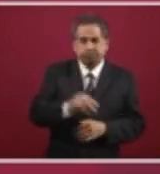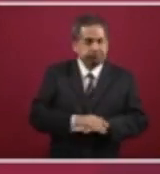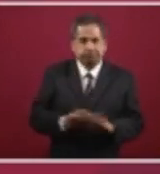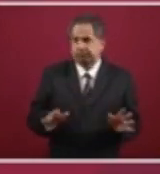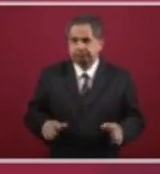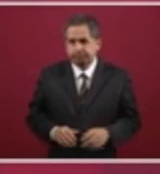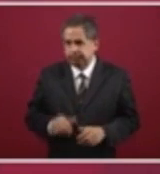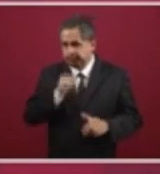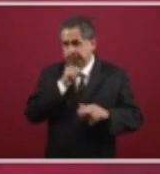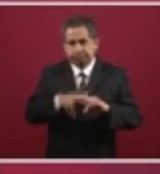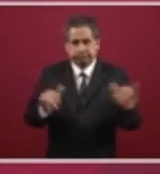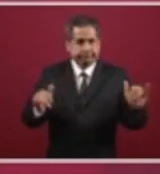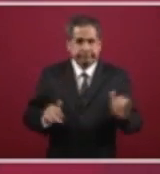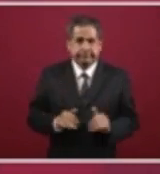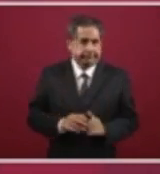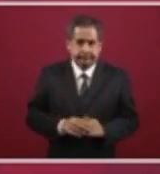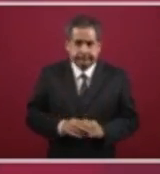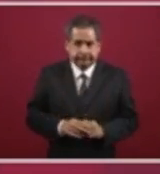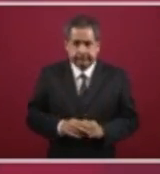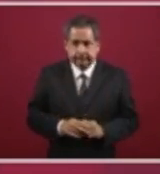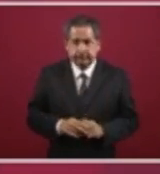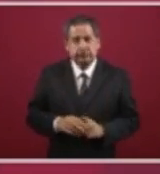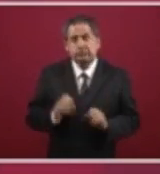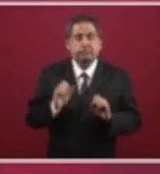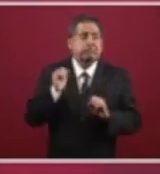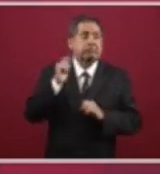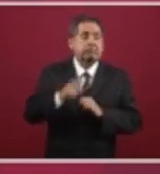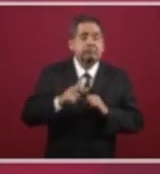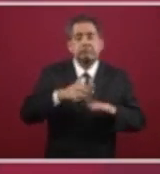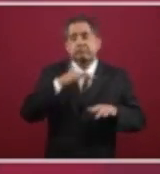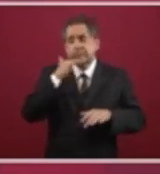sucio. No se tolera ningún